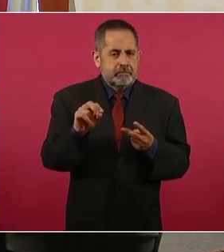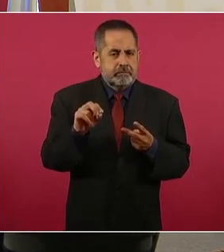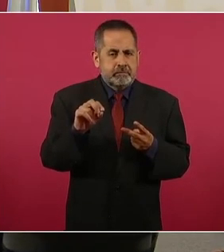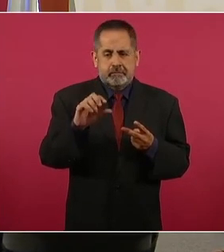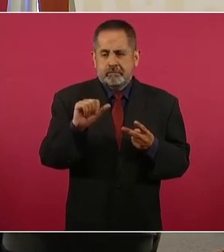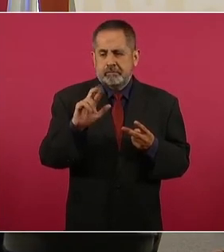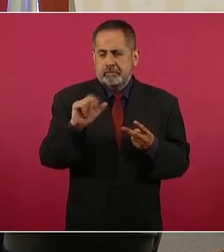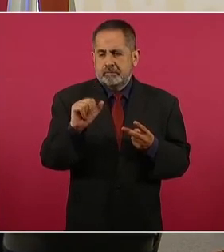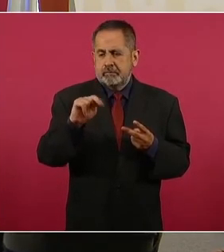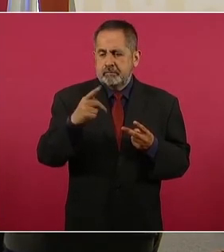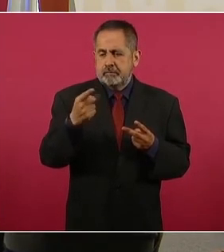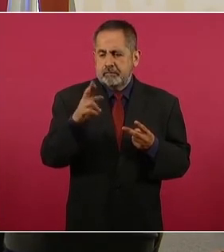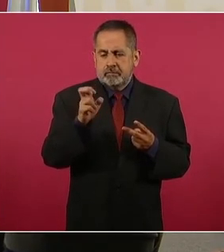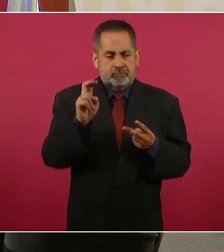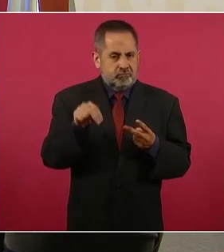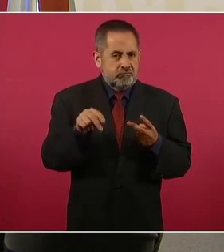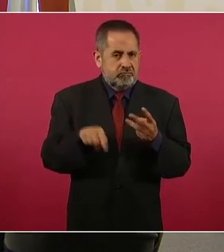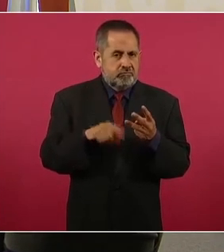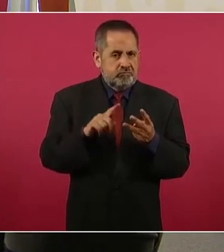Aranguren.